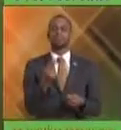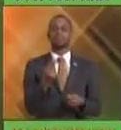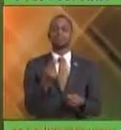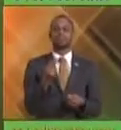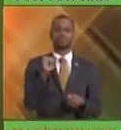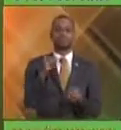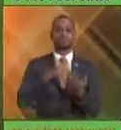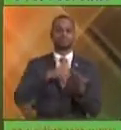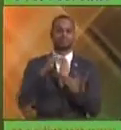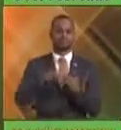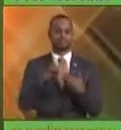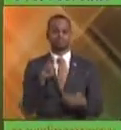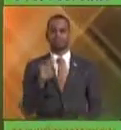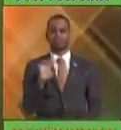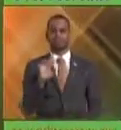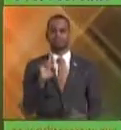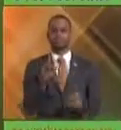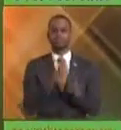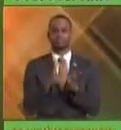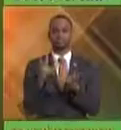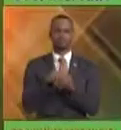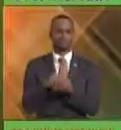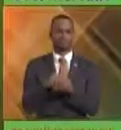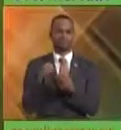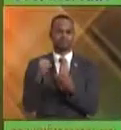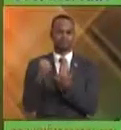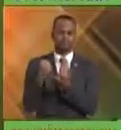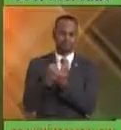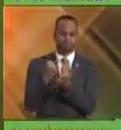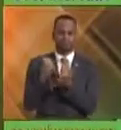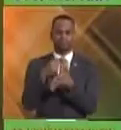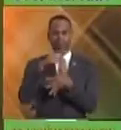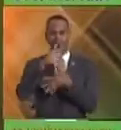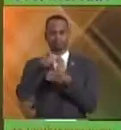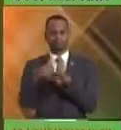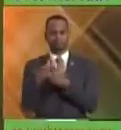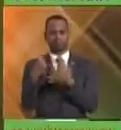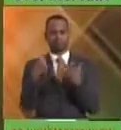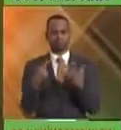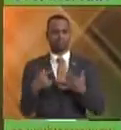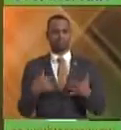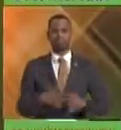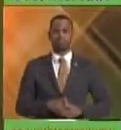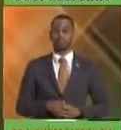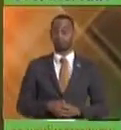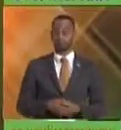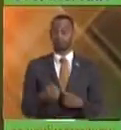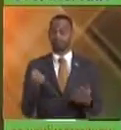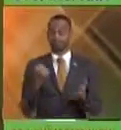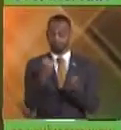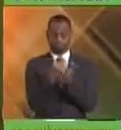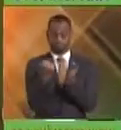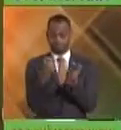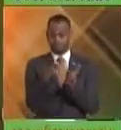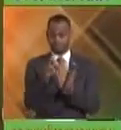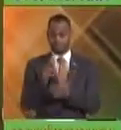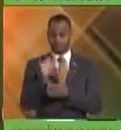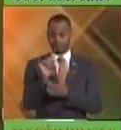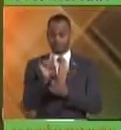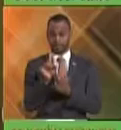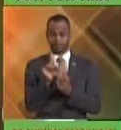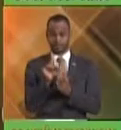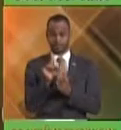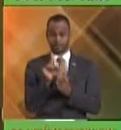este proyecto red e incluye el sello y todas estas el sello rd incluye es una iniciativa del